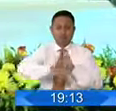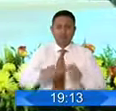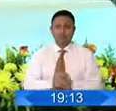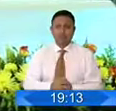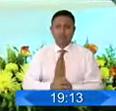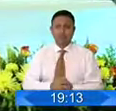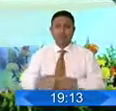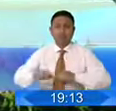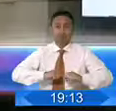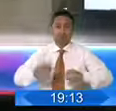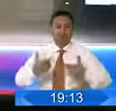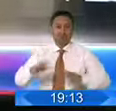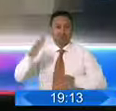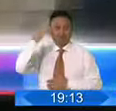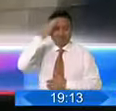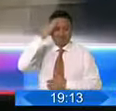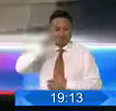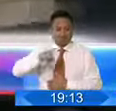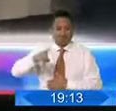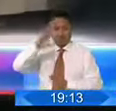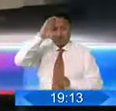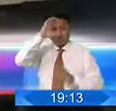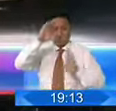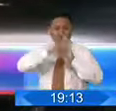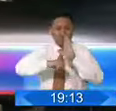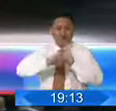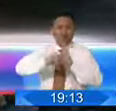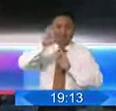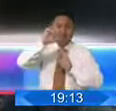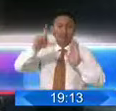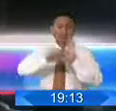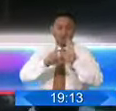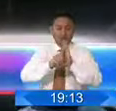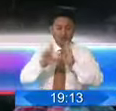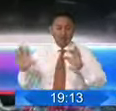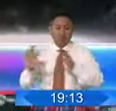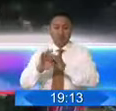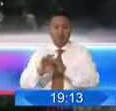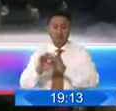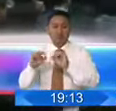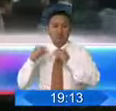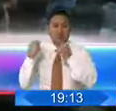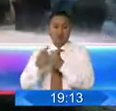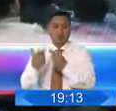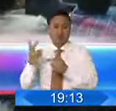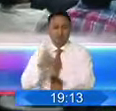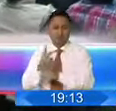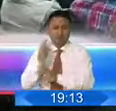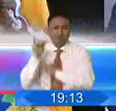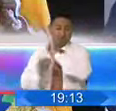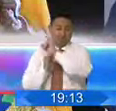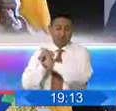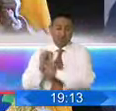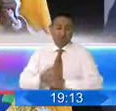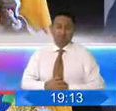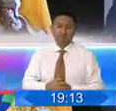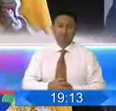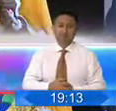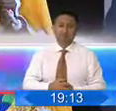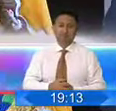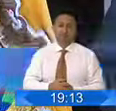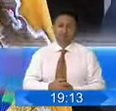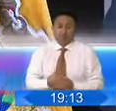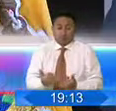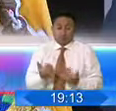han permitido identificar que la actividad de la minería ilegal se entrelaza con el crimen organizado transnacional, indicó. Entonces, hemos